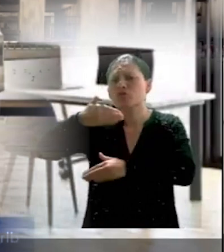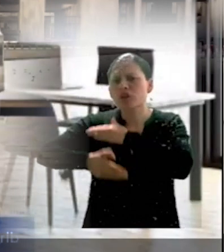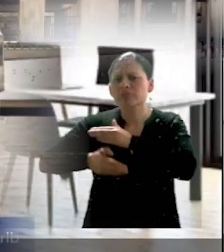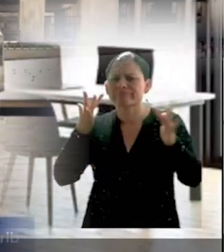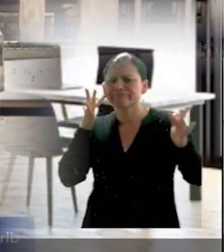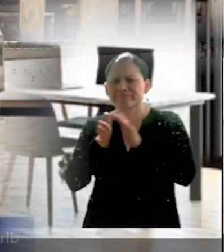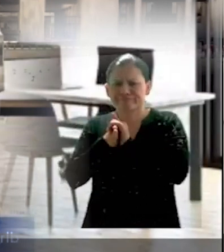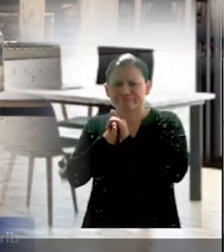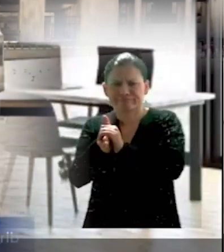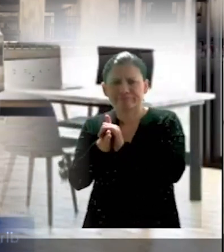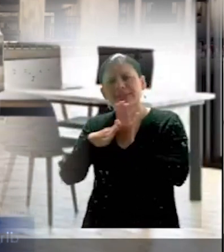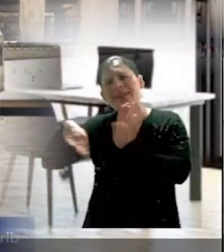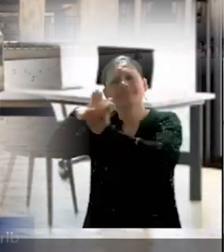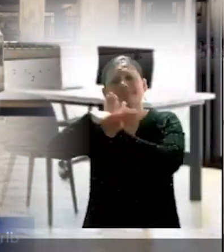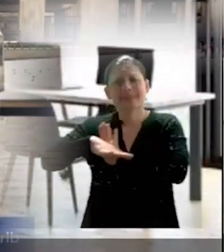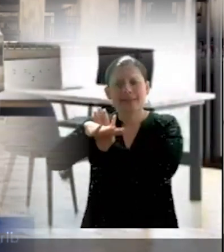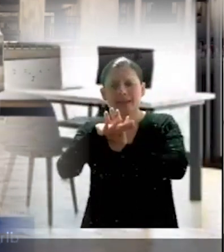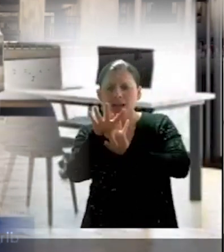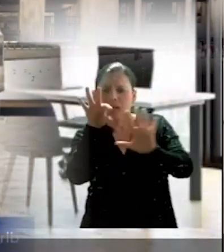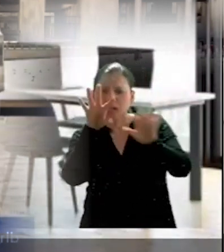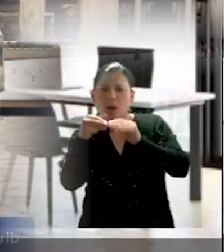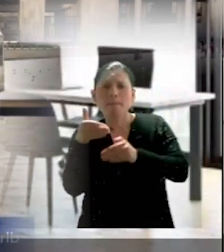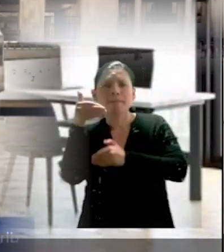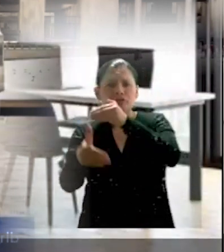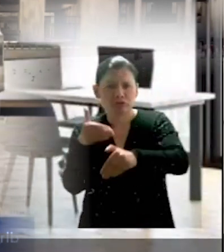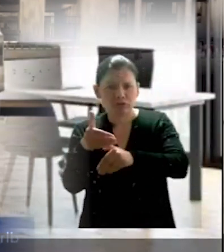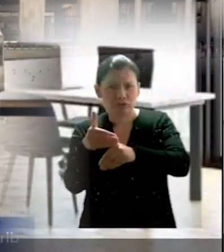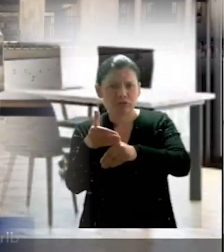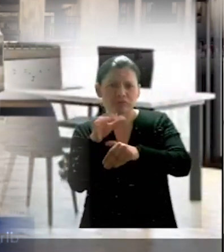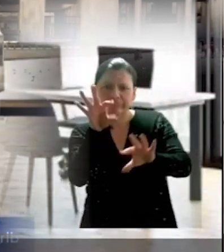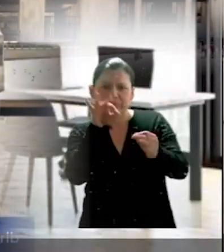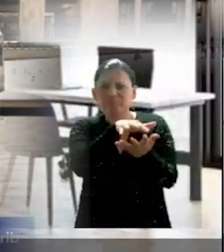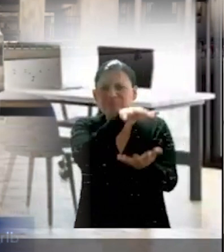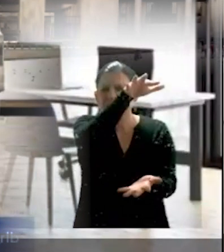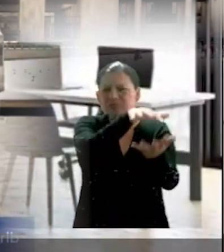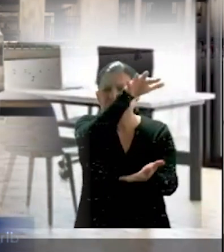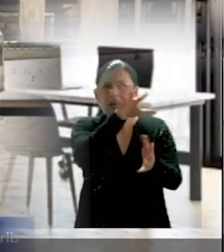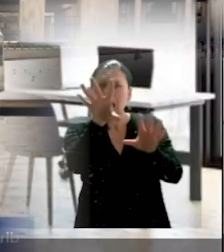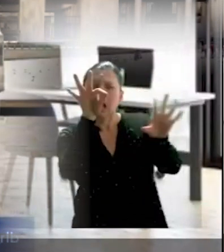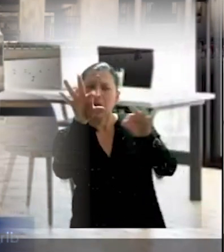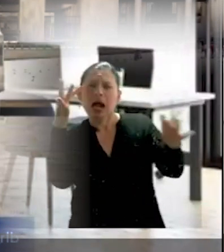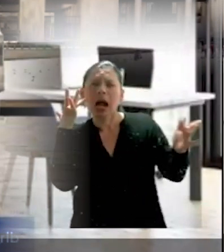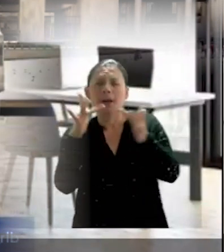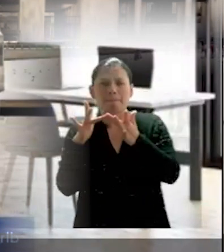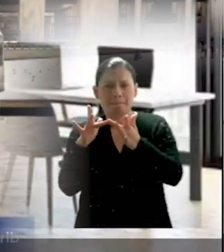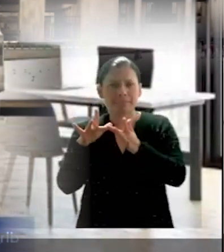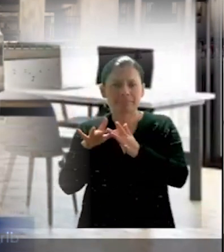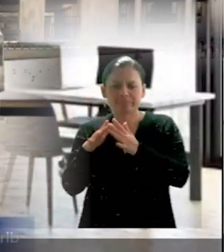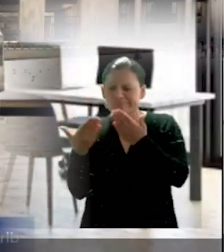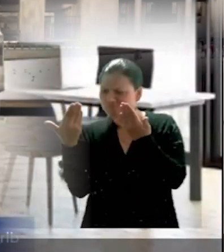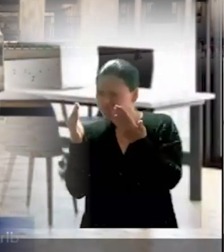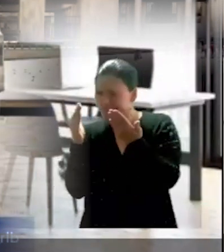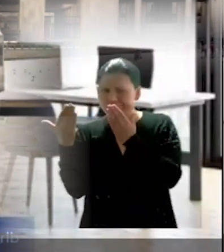la selección de los procesos, de los expedientes de tutela que llegan a la Corte para su eventual revisión. Ciertamente se vuelve mucho